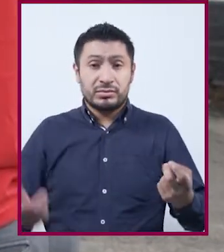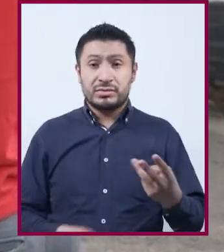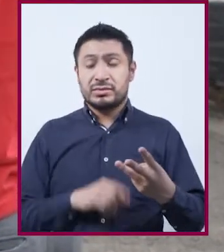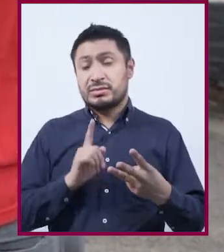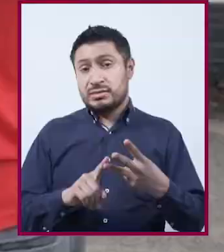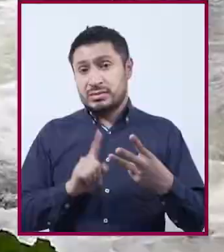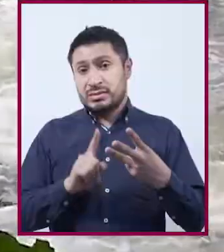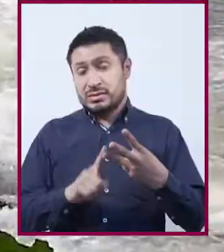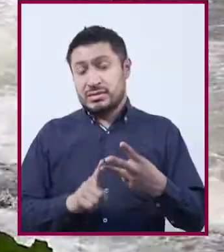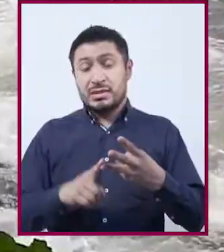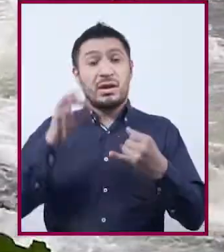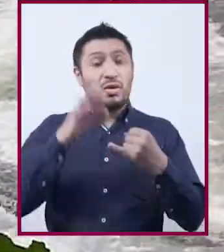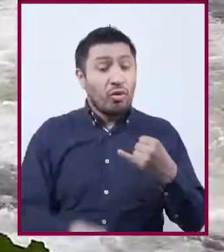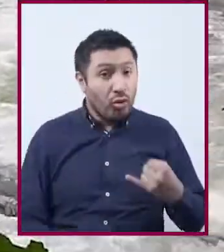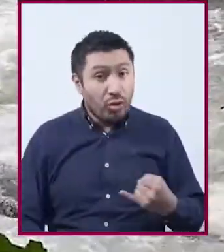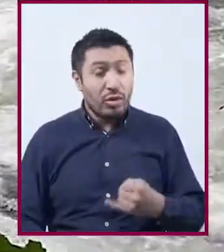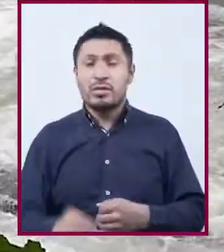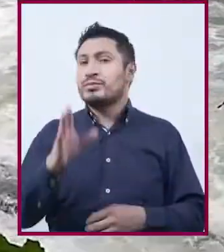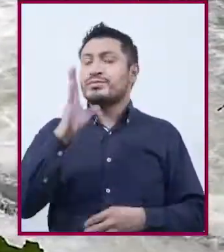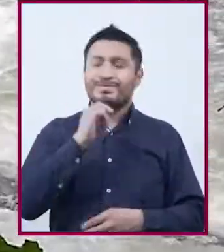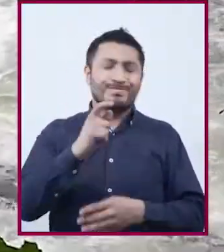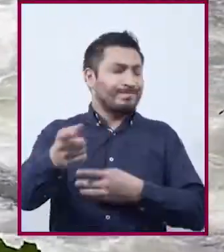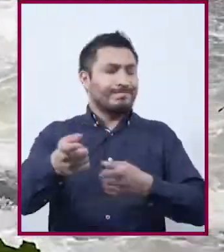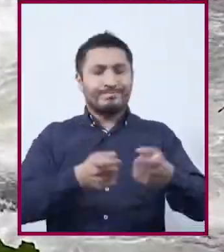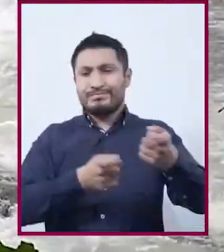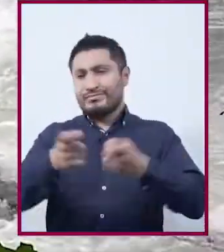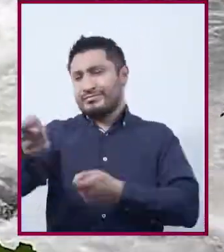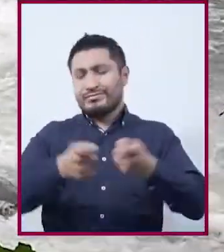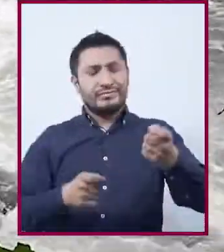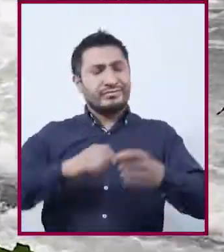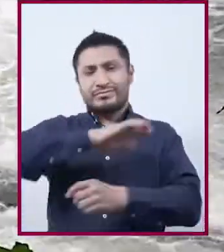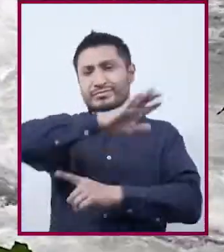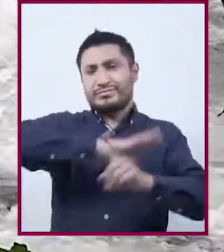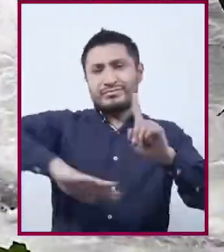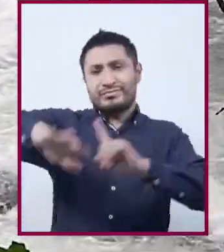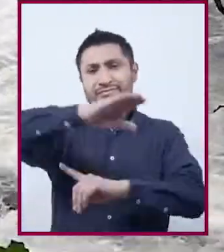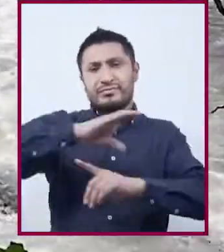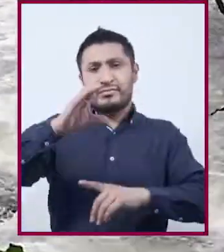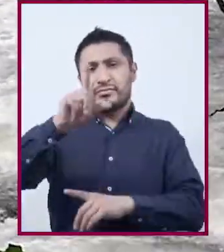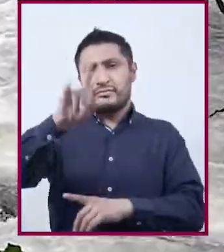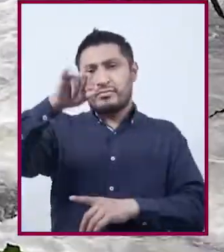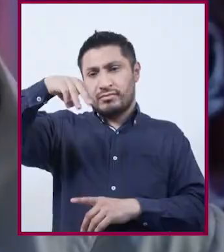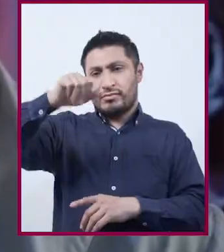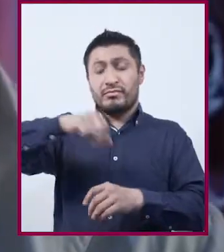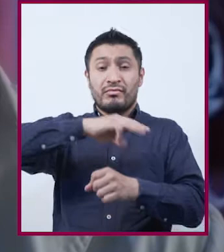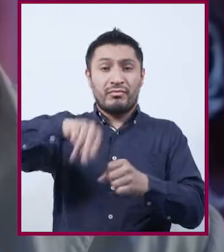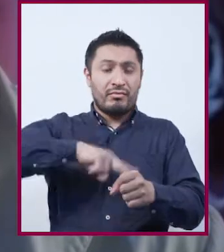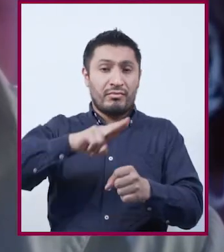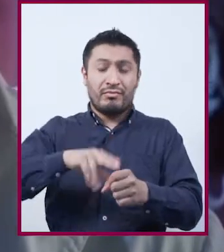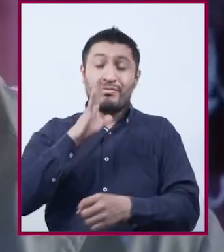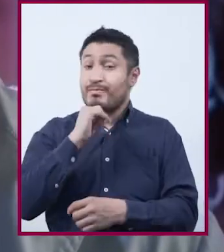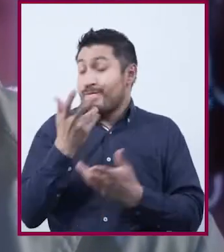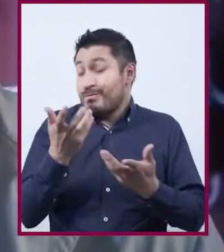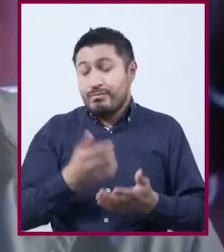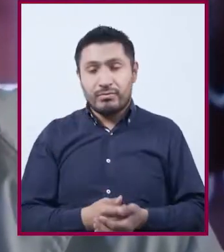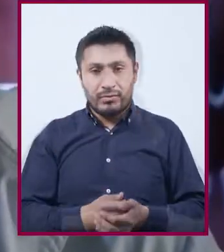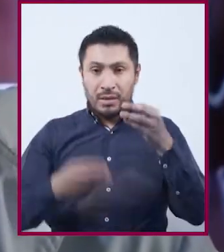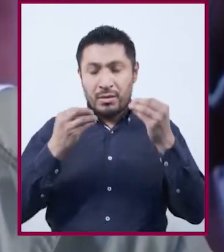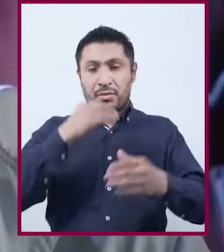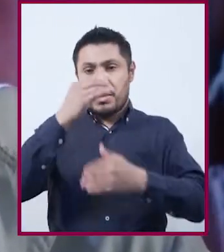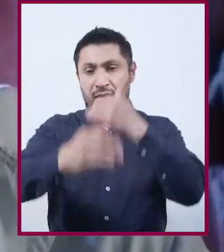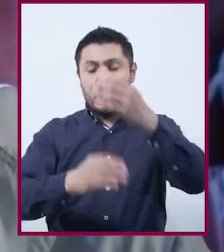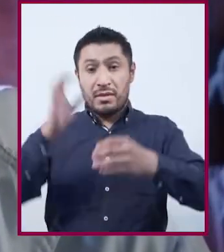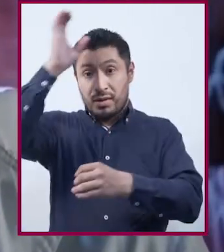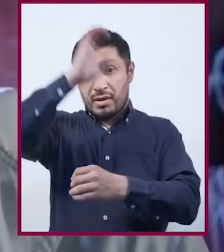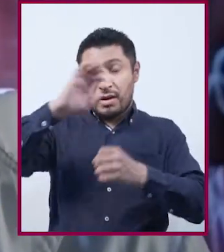relaciones sociales. Finalmente, no poder controlar la indómita fuerza de la naturaleza. De hecho, en buena medida,